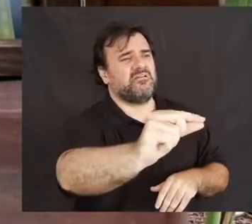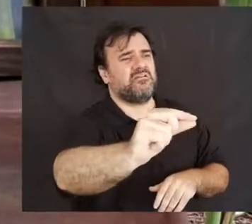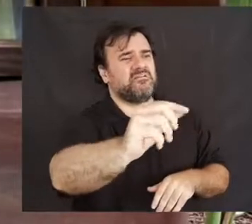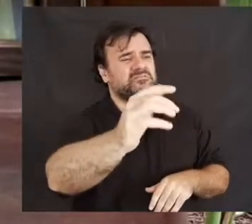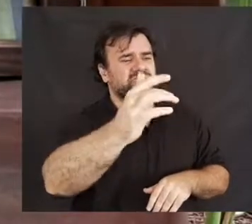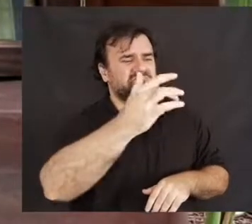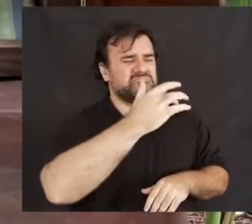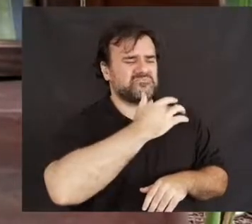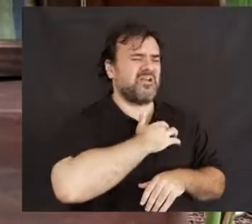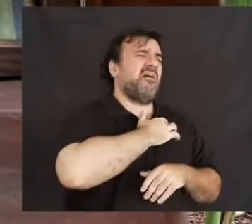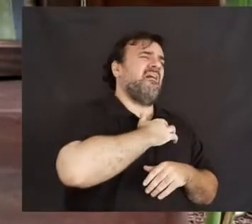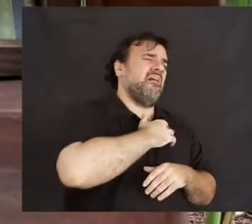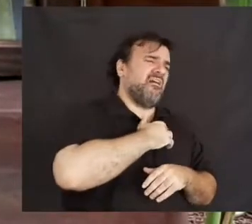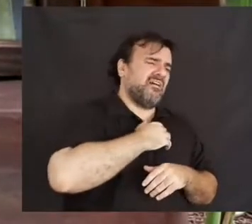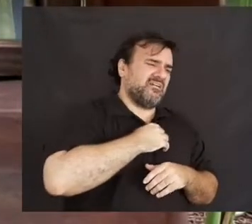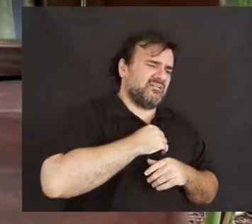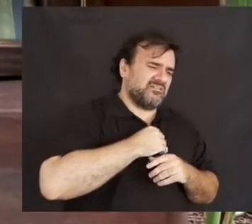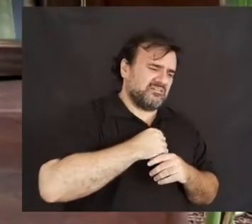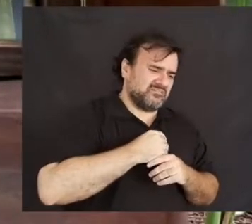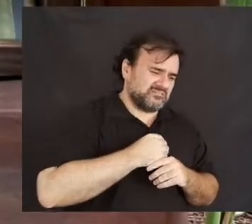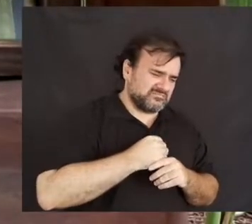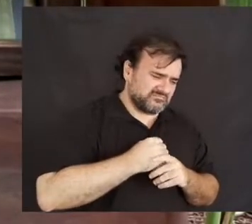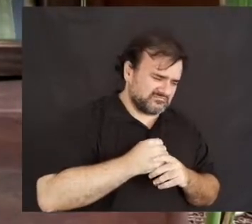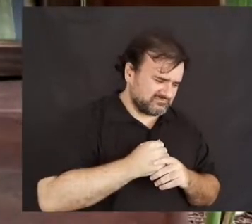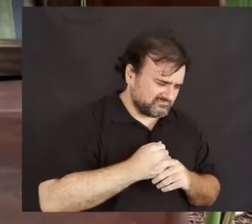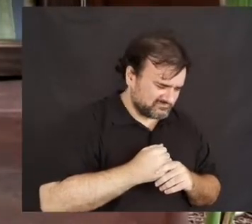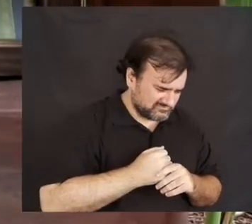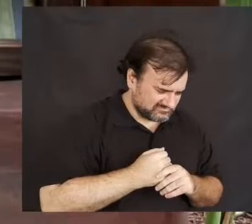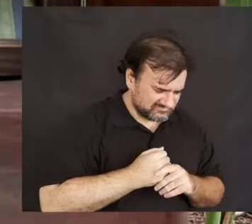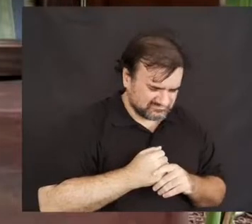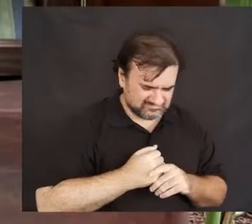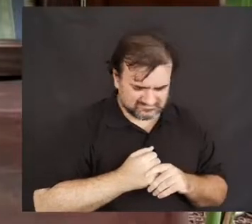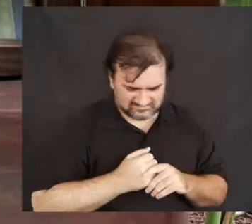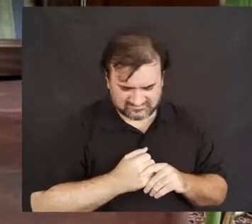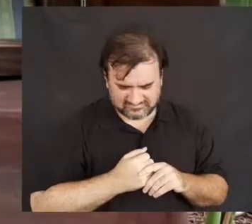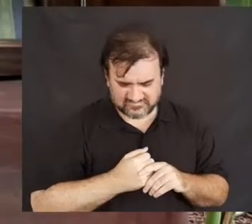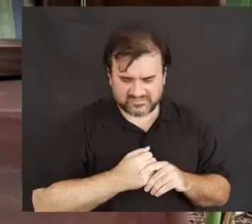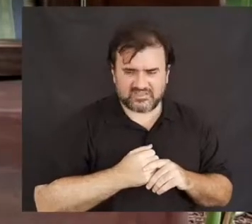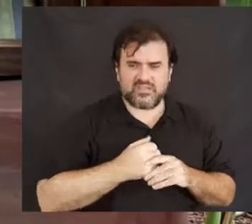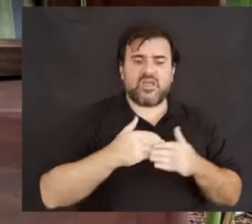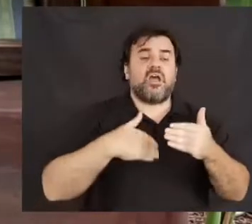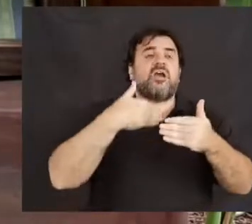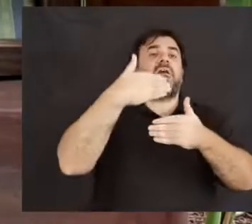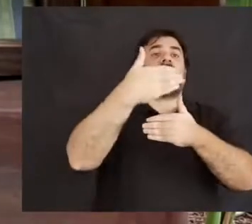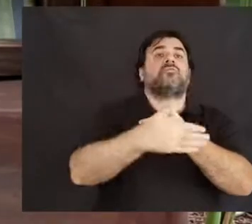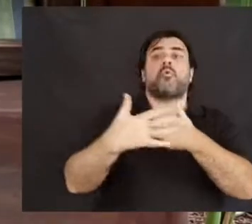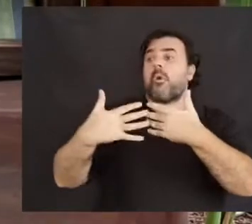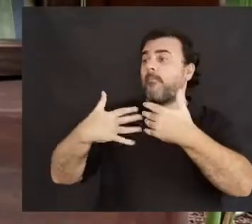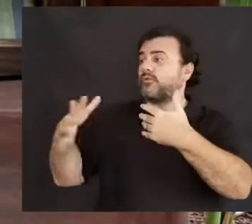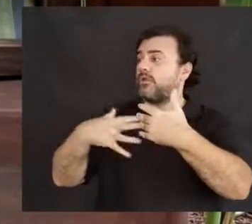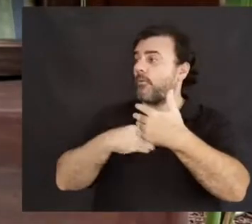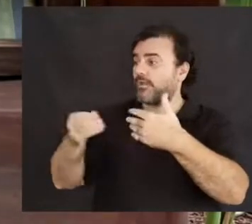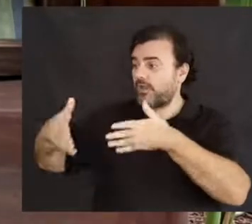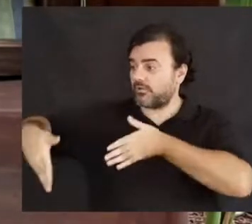sangrando, como si lo hubieran clavado un estoque en mitad del corazón. Al otro día, por el portalón blanco que une